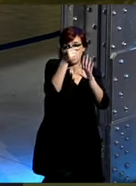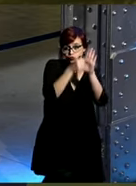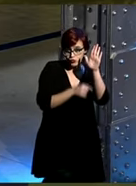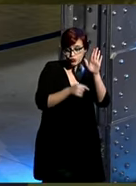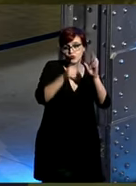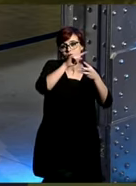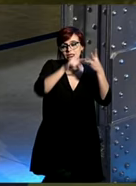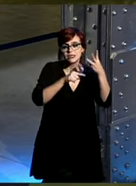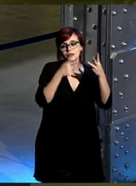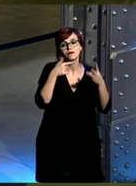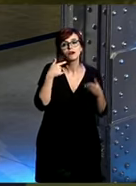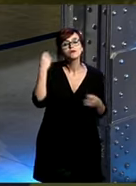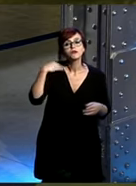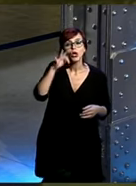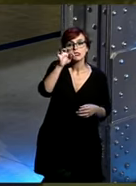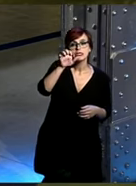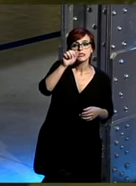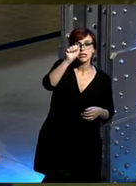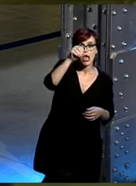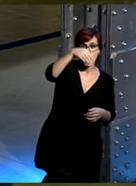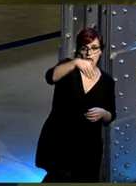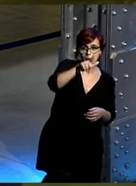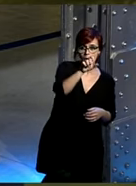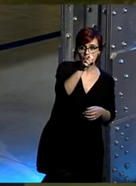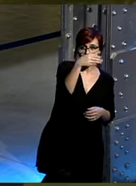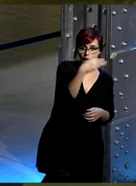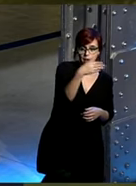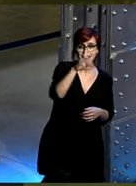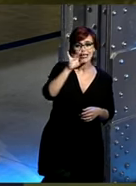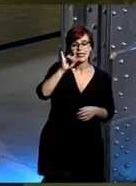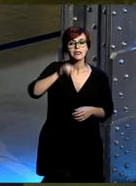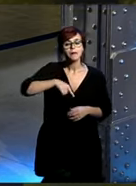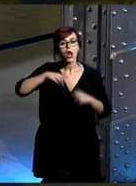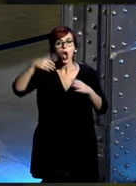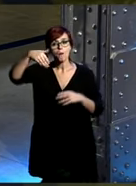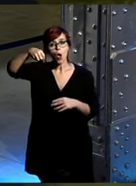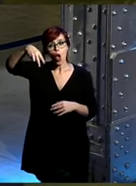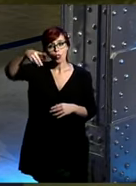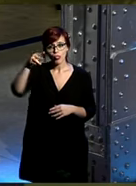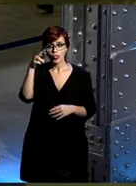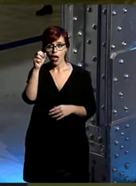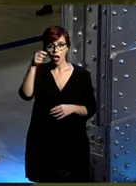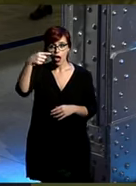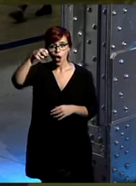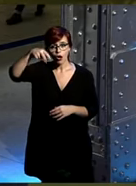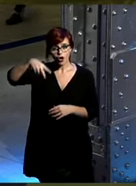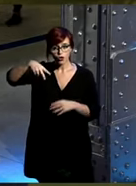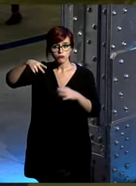ese experimento que le llamamos Team Labs y que le llamamos Mondragón Team Academy, que es la red en la que estamos insertos, y